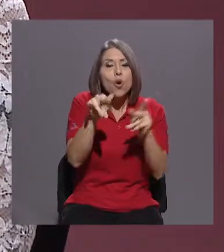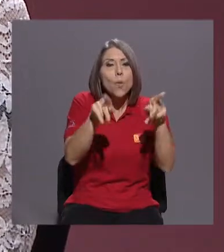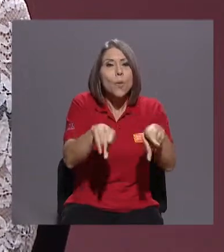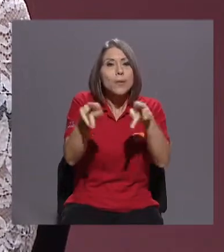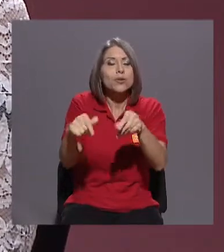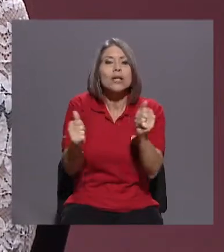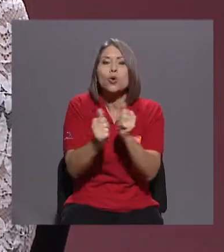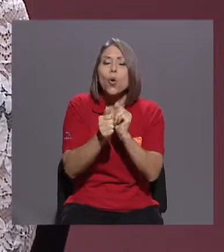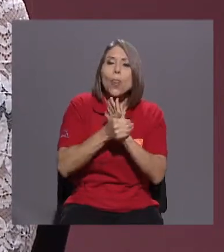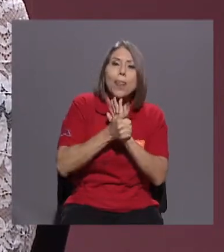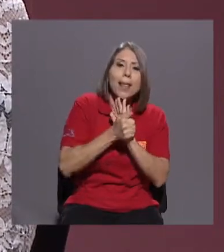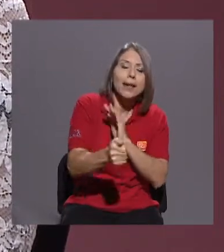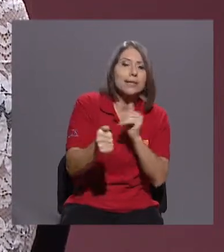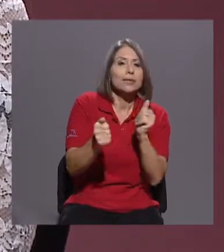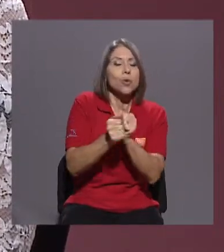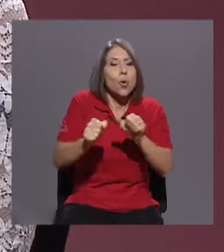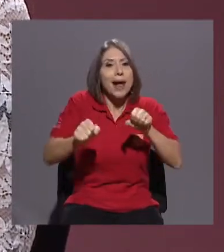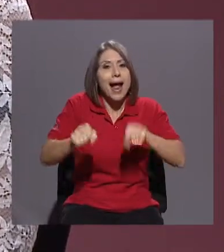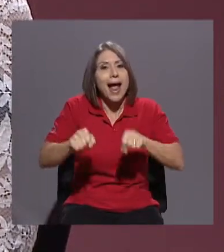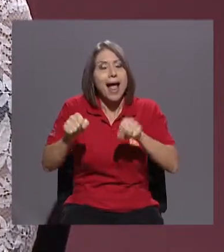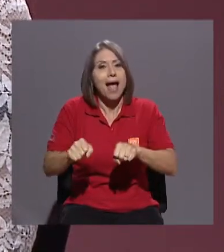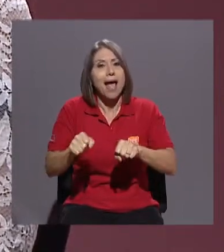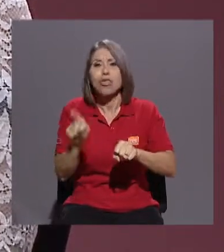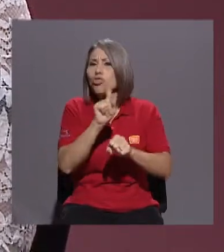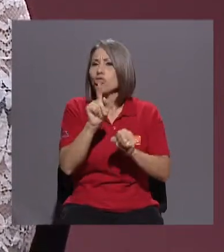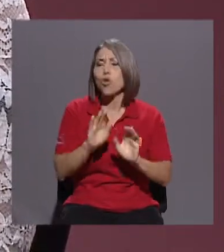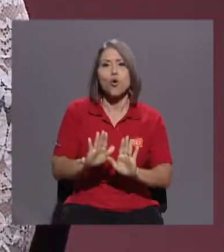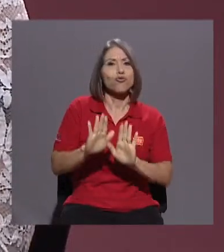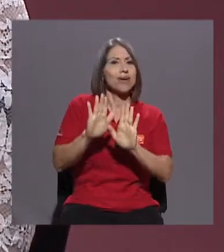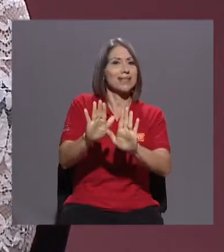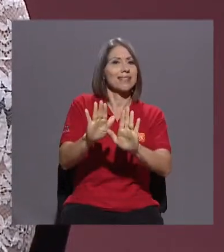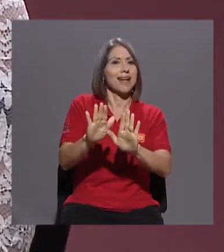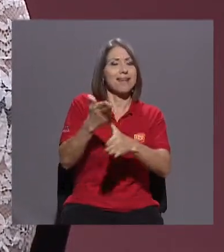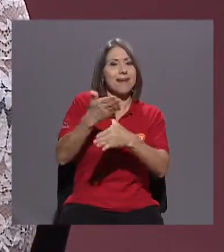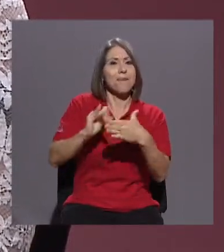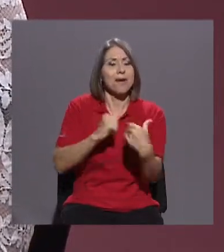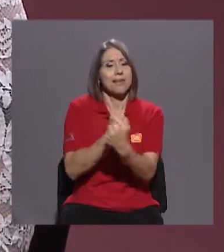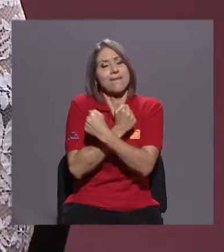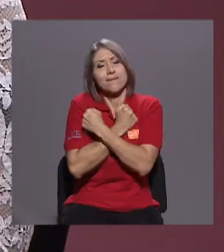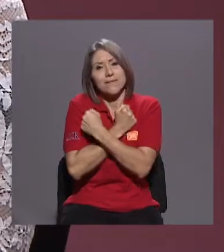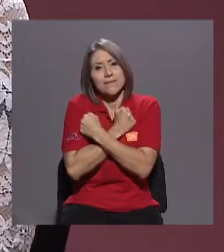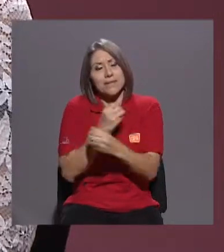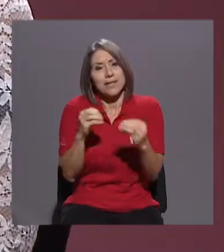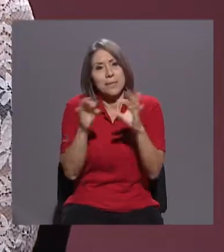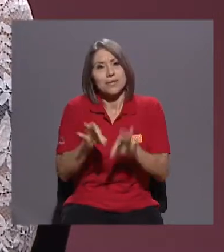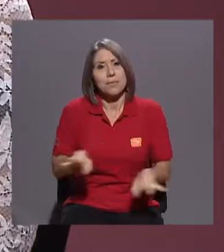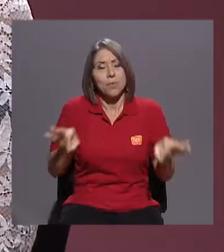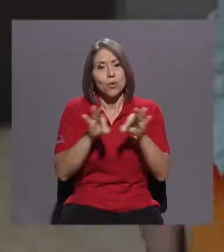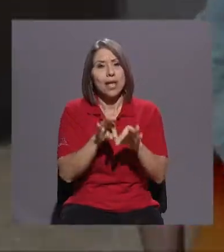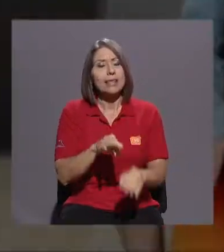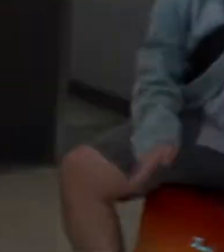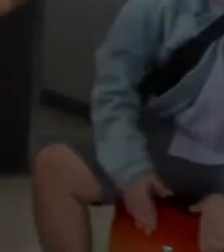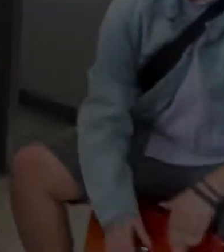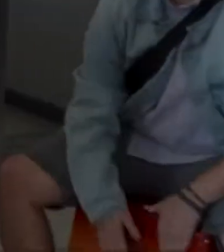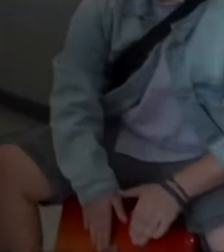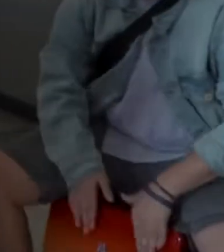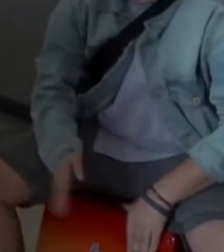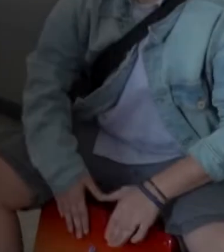talentos Con sus capacidades Con sus habilidades Y no rechazar La parte afectiva Que es la más importante